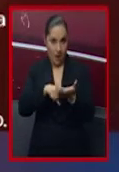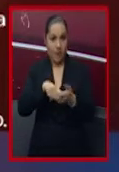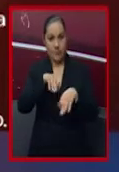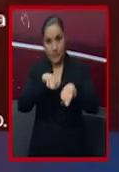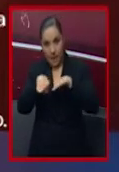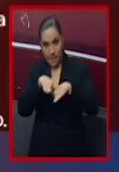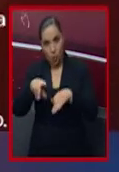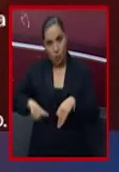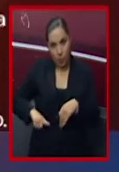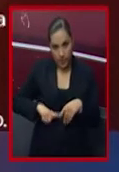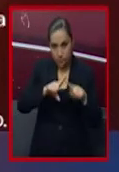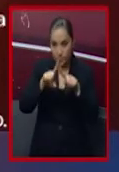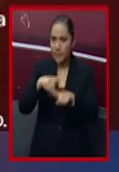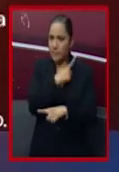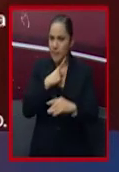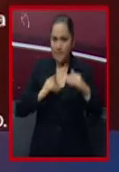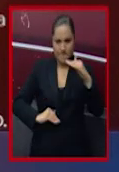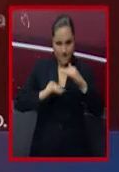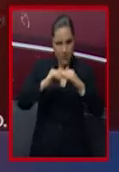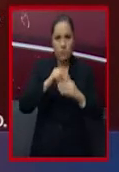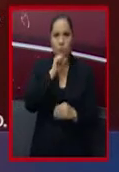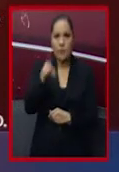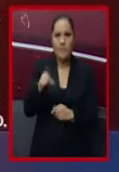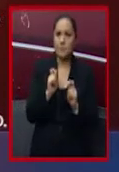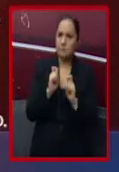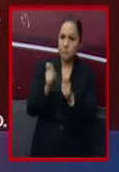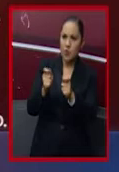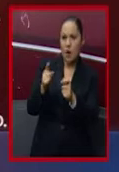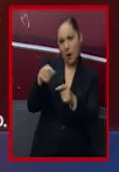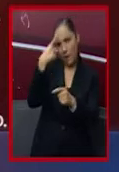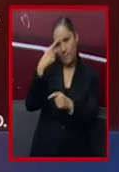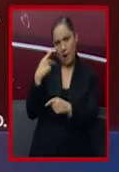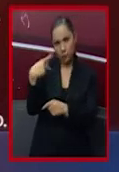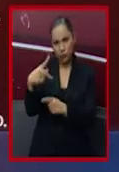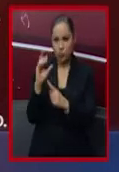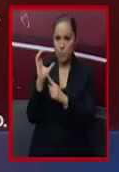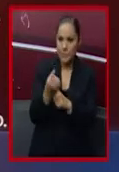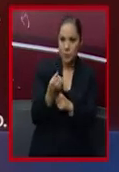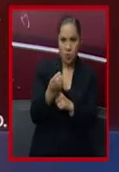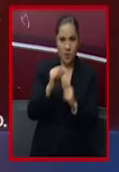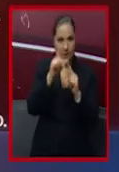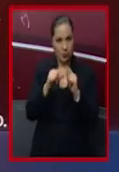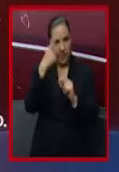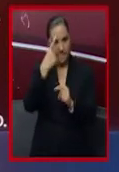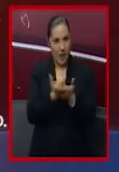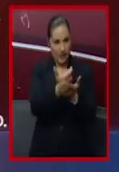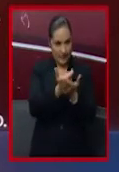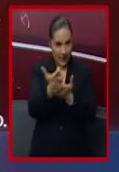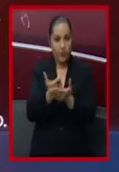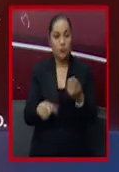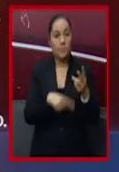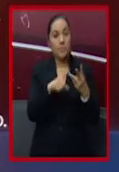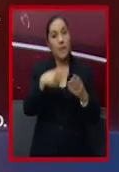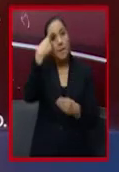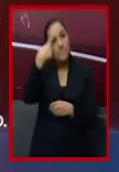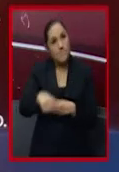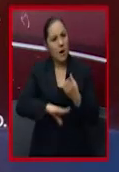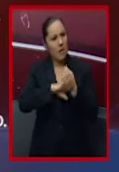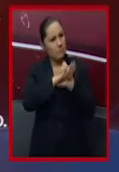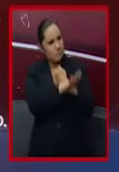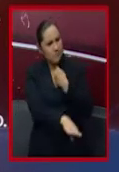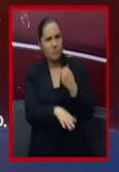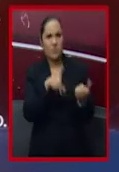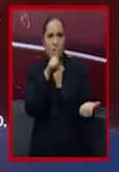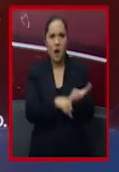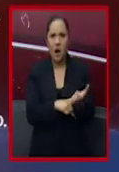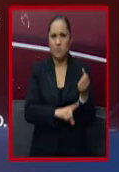Comisión Nacional de los Salarios Mínimos. También legislar para combatir la trata de personas, erradicar la tortura y la desaparición forzada, así como en materia